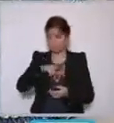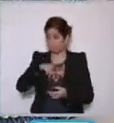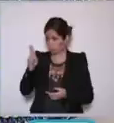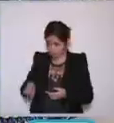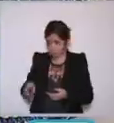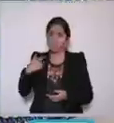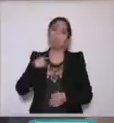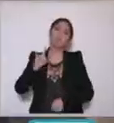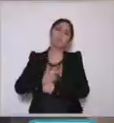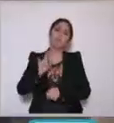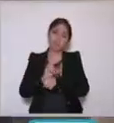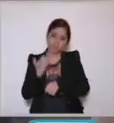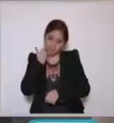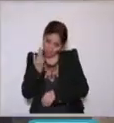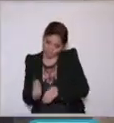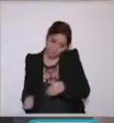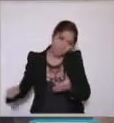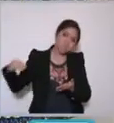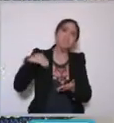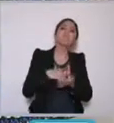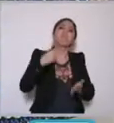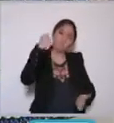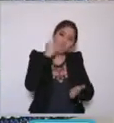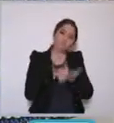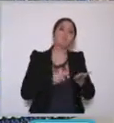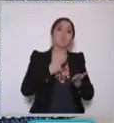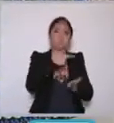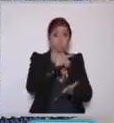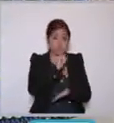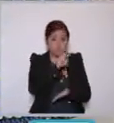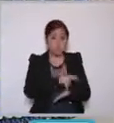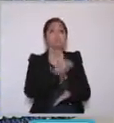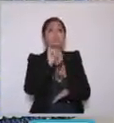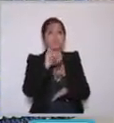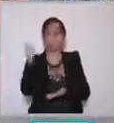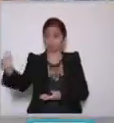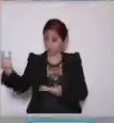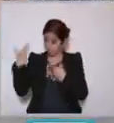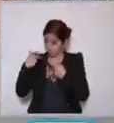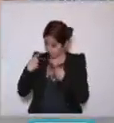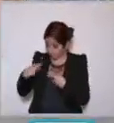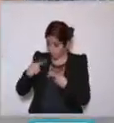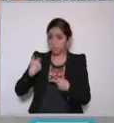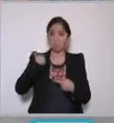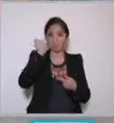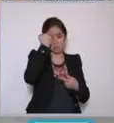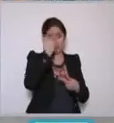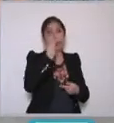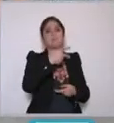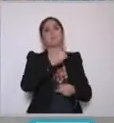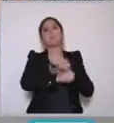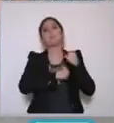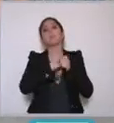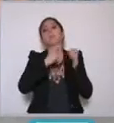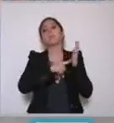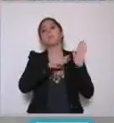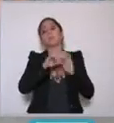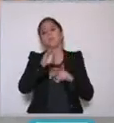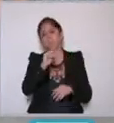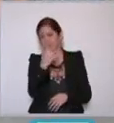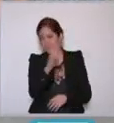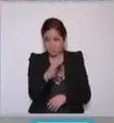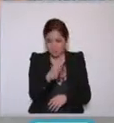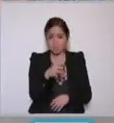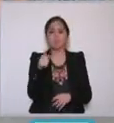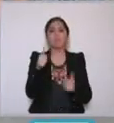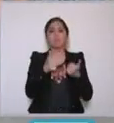hacer y por ahí en la televisión me parece que ellos intentan O sea, les hacer. dieron la idea. Ajá. Qué bueno. Sí, ya en el 90